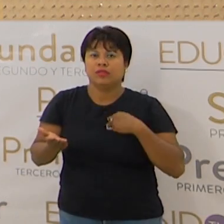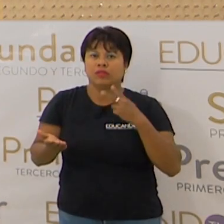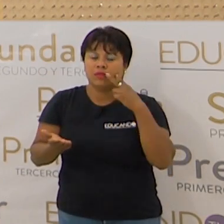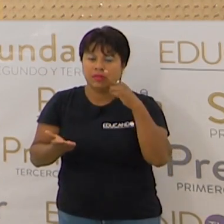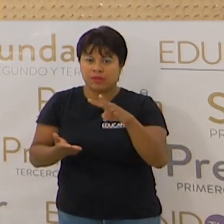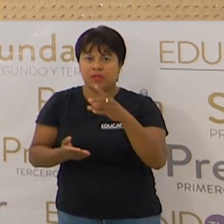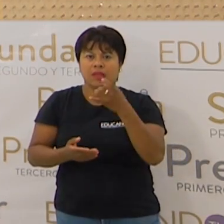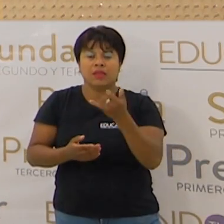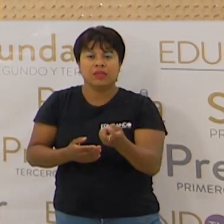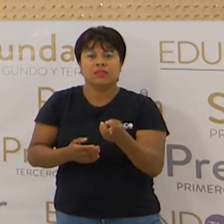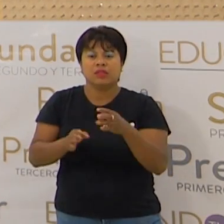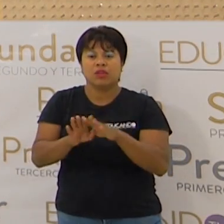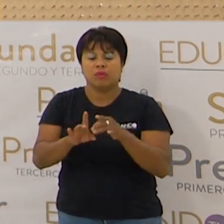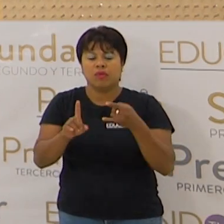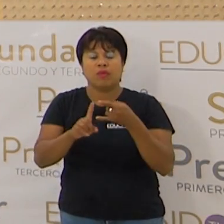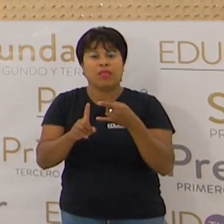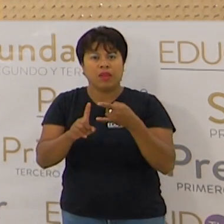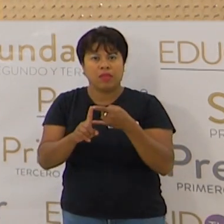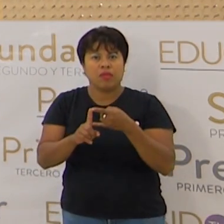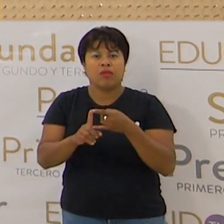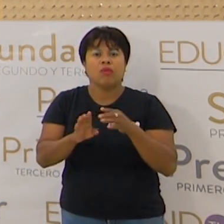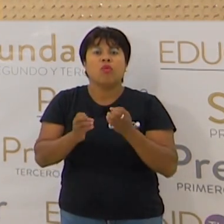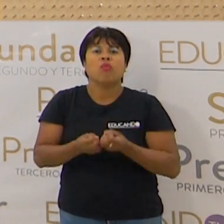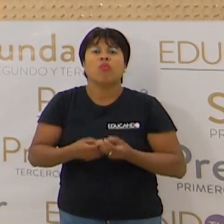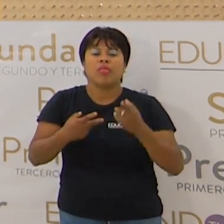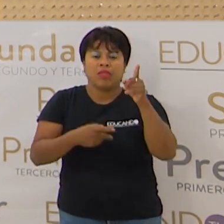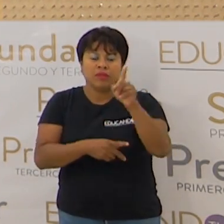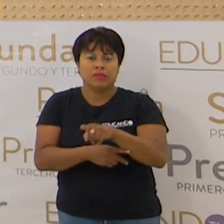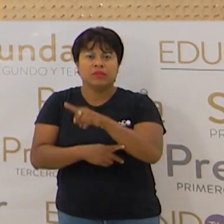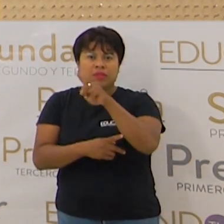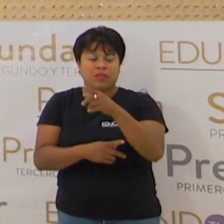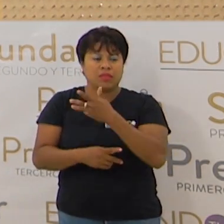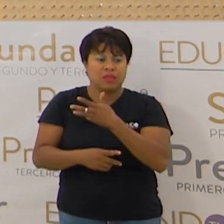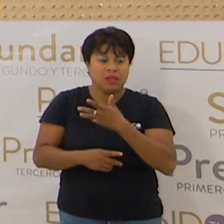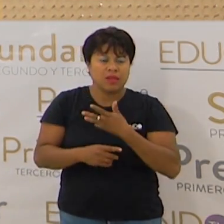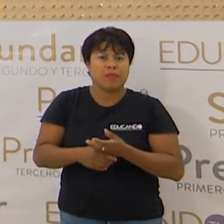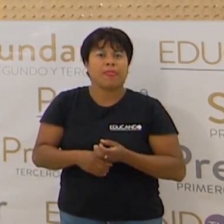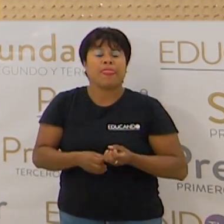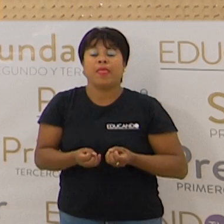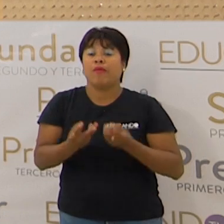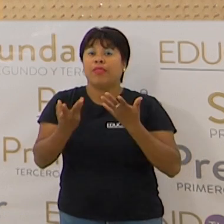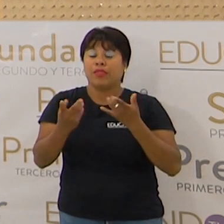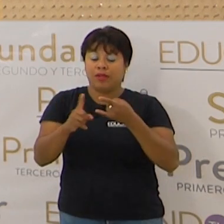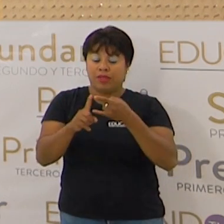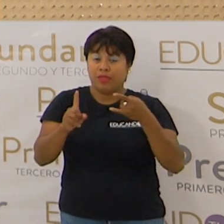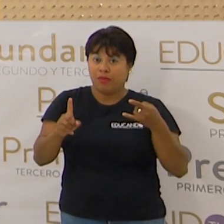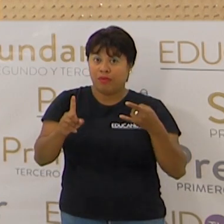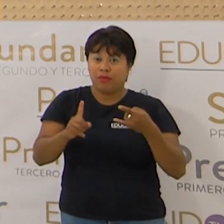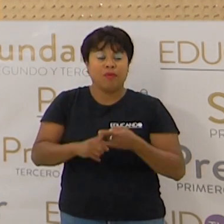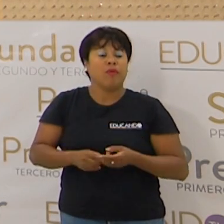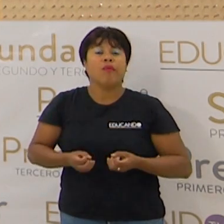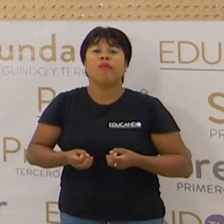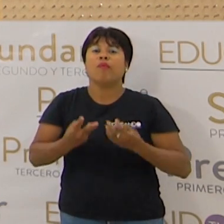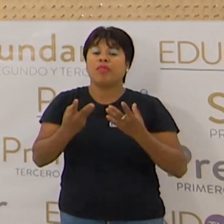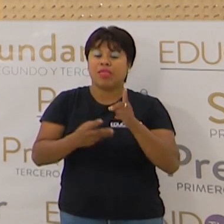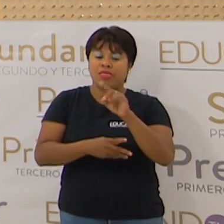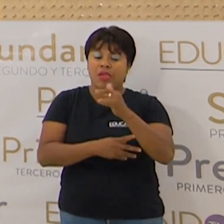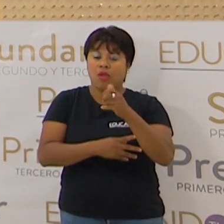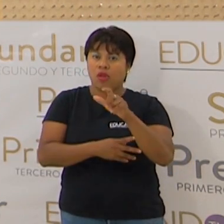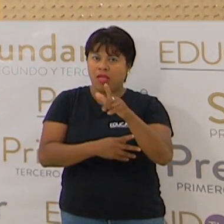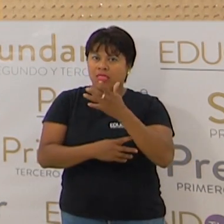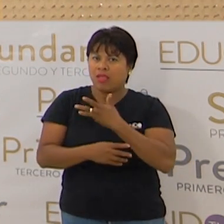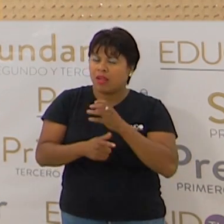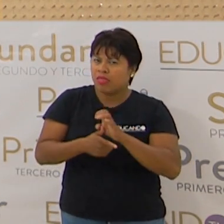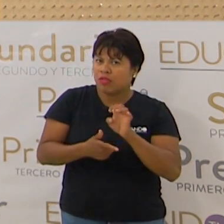en el cuadrado cuántas diagonales tiene. Si tiene 4 vértices, igual que el rectángulo, ¿cuántas diagonales